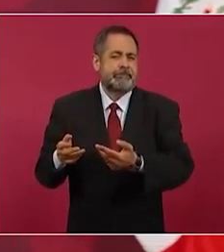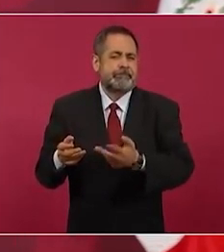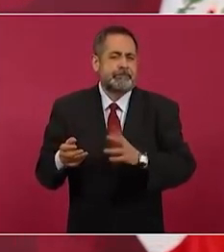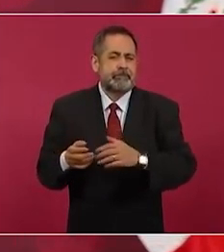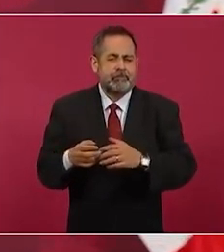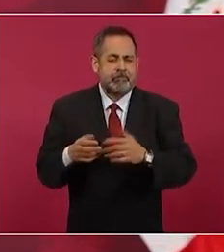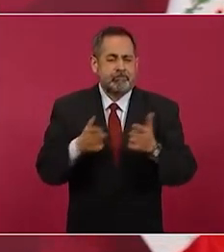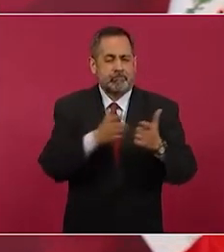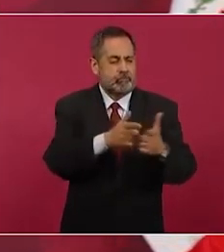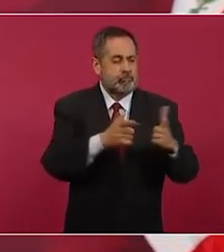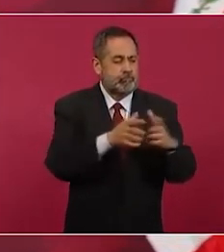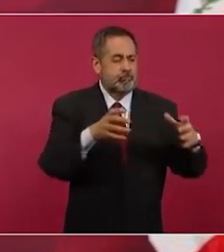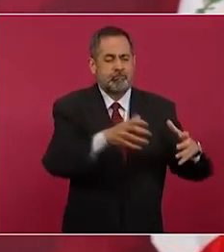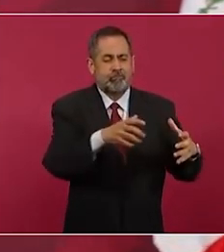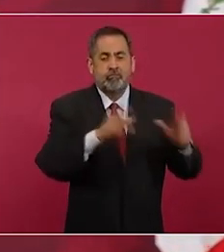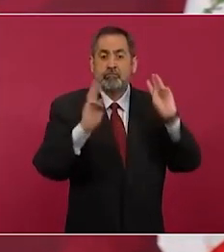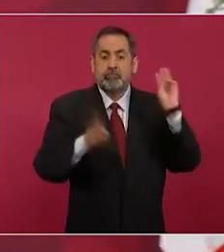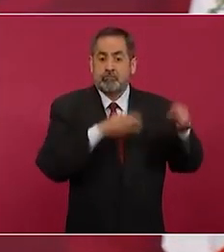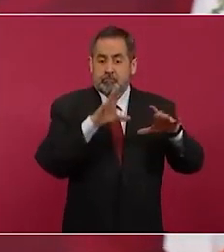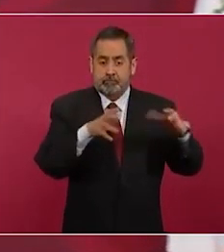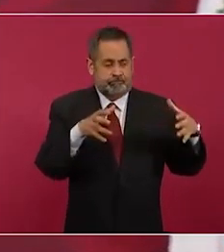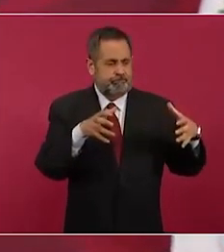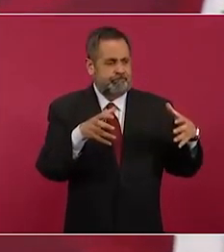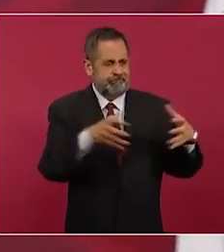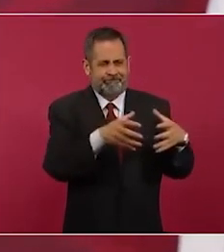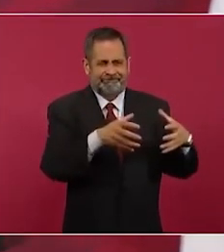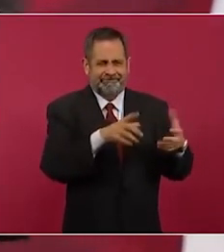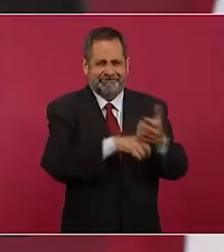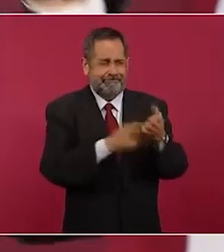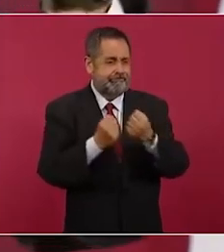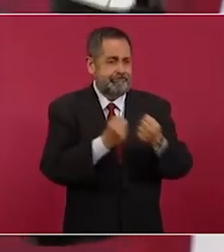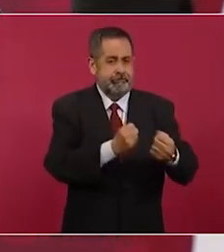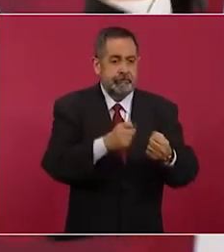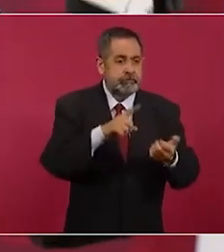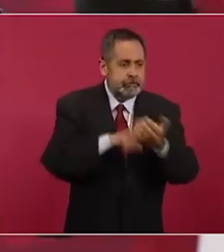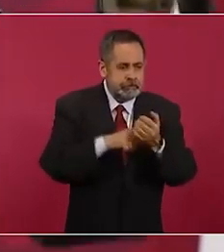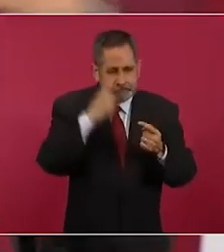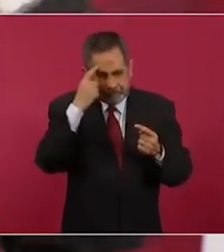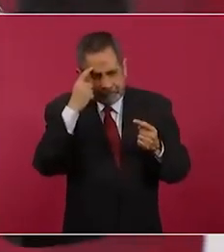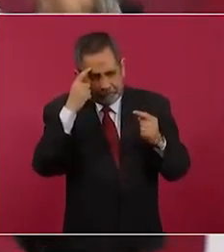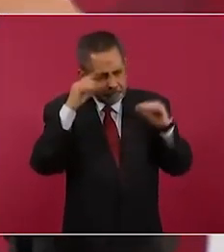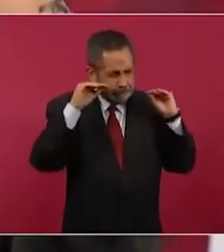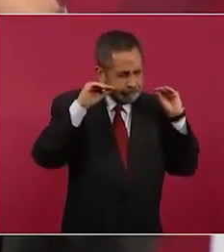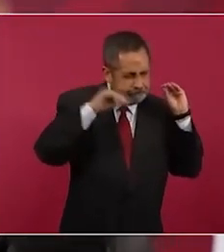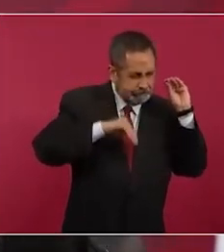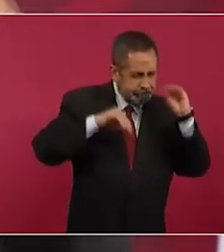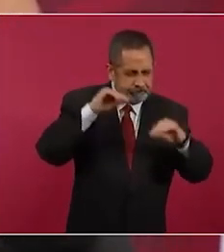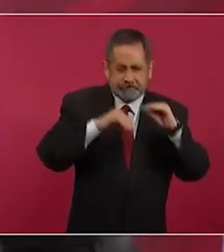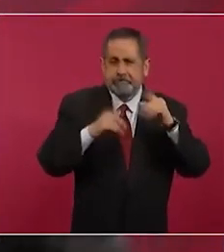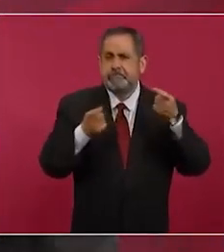Es un bloque conservador mundial. Entonces, preparan estas cosas, según